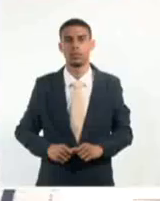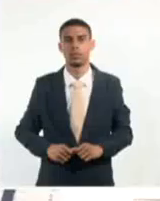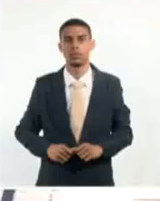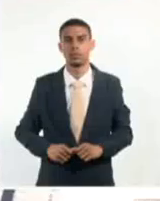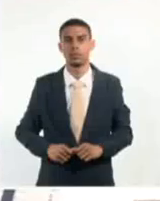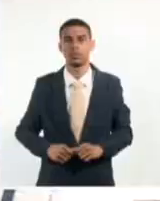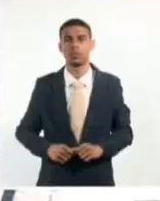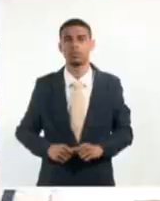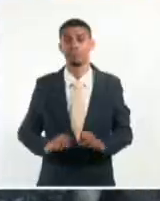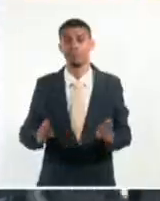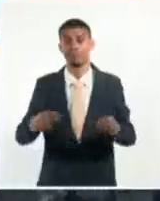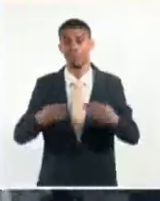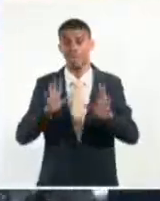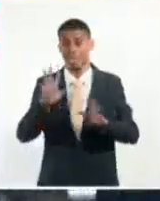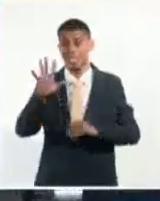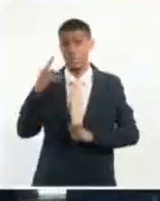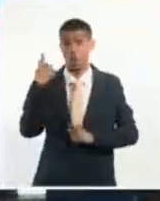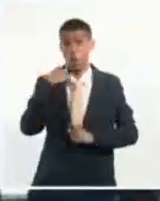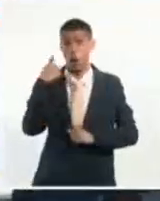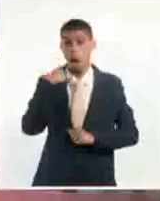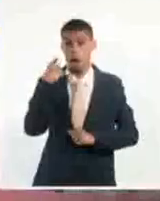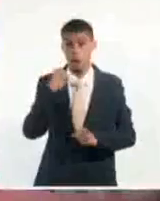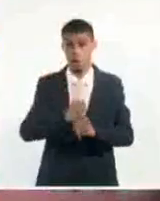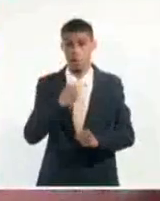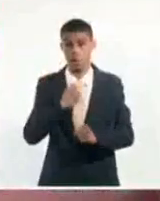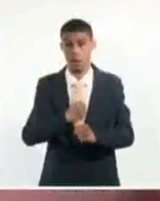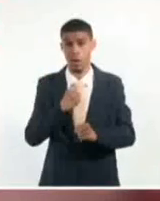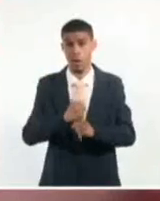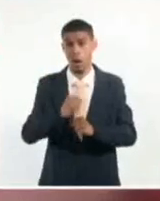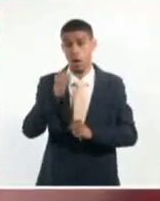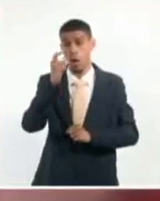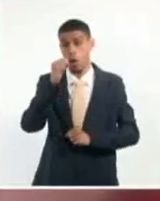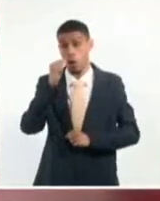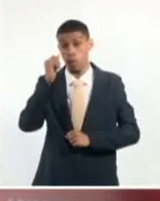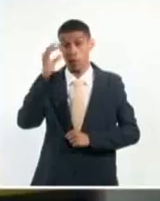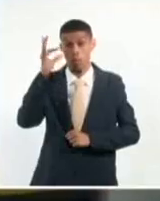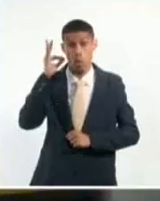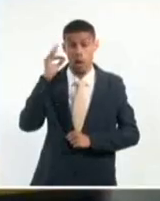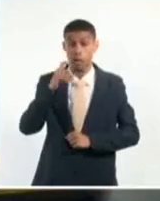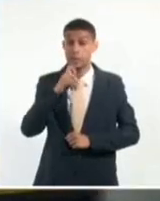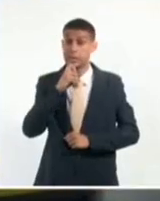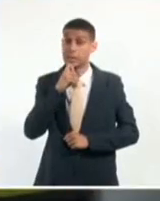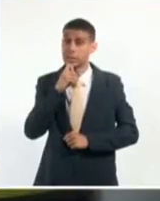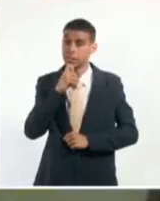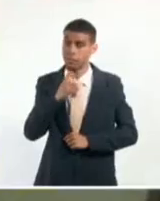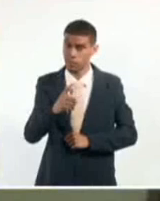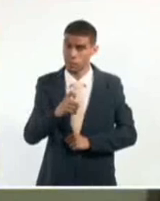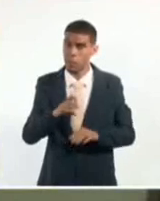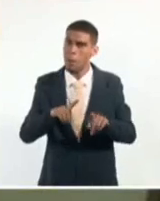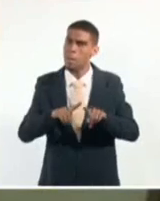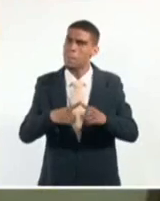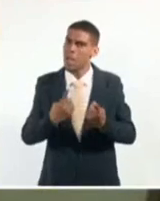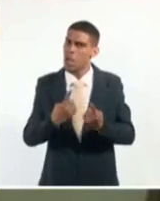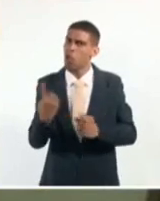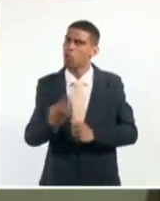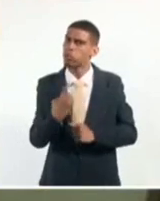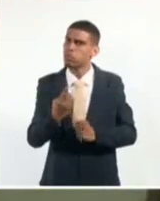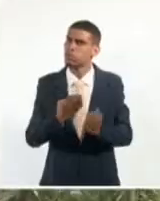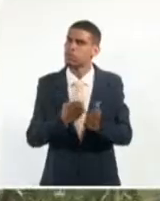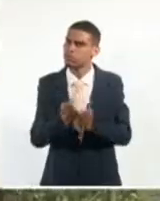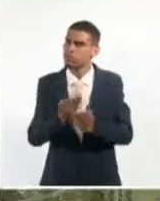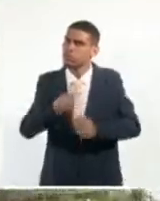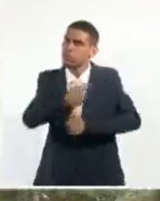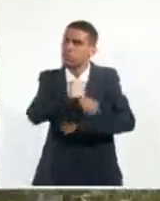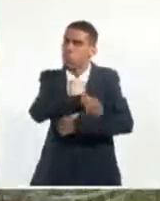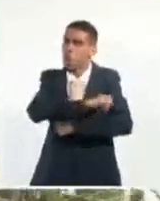Concluyen 5 años desafiantes para cubanas y cubanos, difíciles, retadores, pero que se enfrentaron con el estoicismo de un pueblo